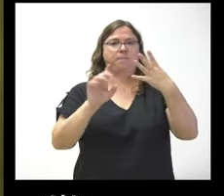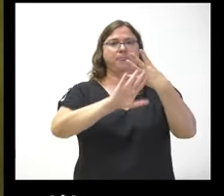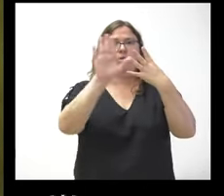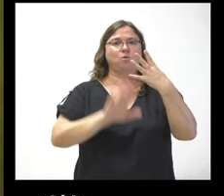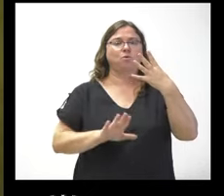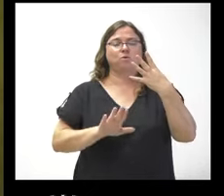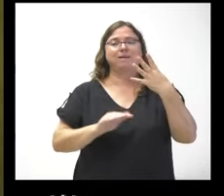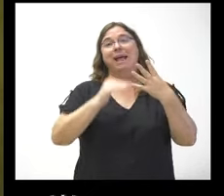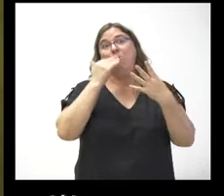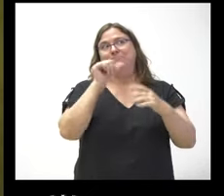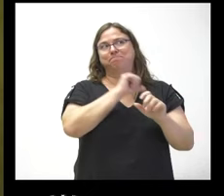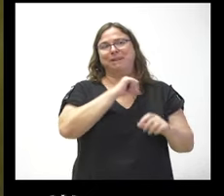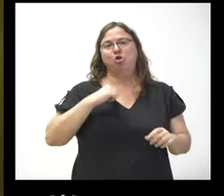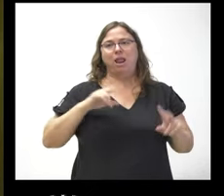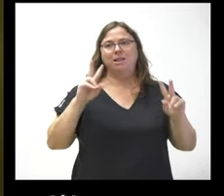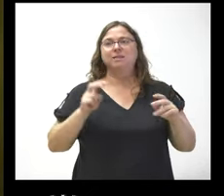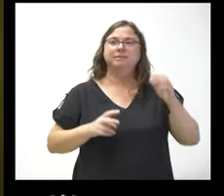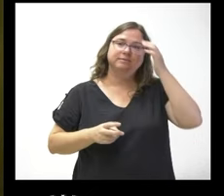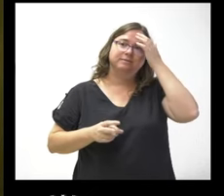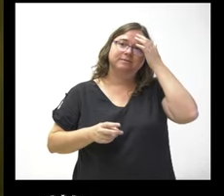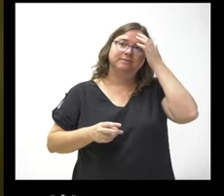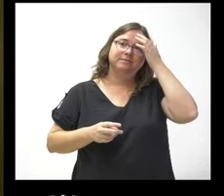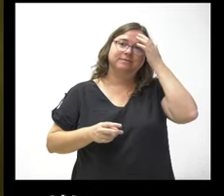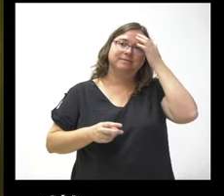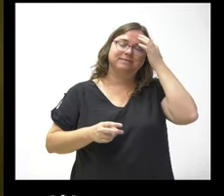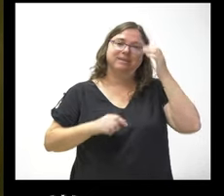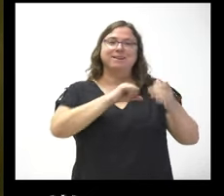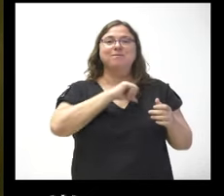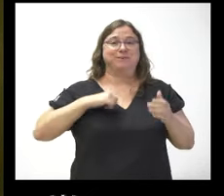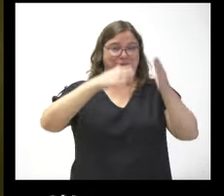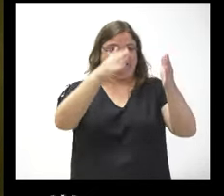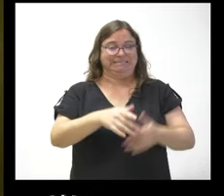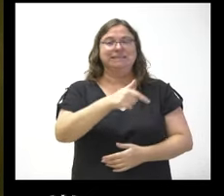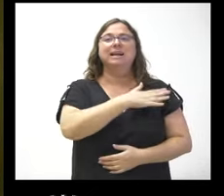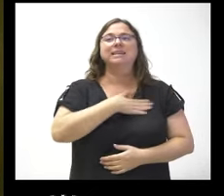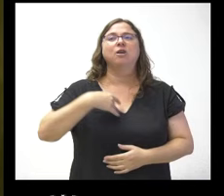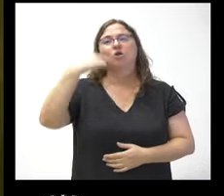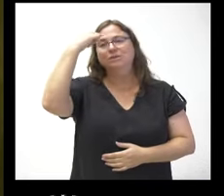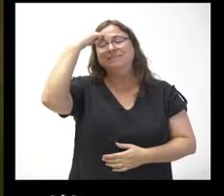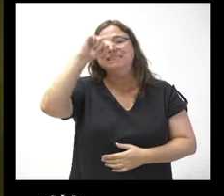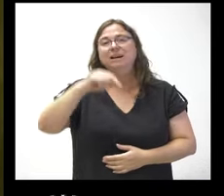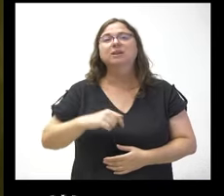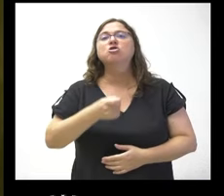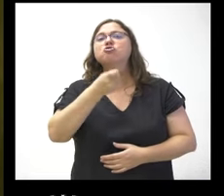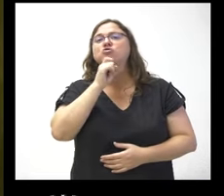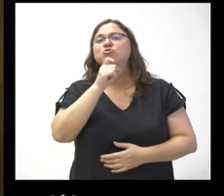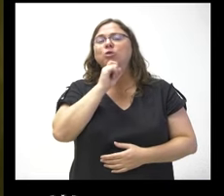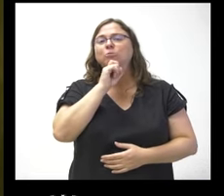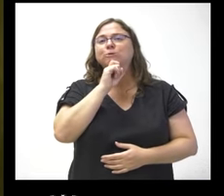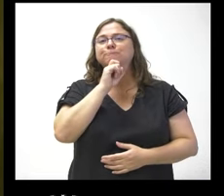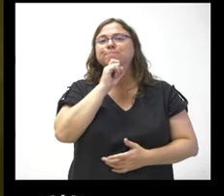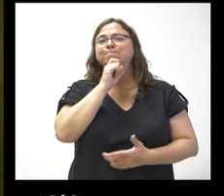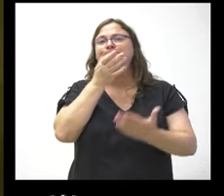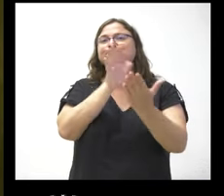título un poco más personal eh lo que le afecta yo quería saber si Bueno cómo afronta